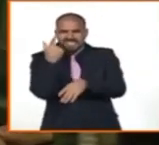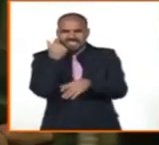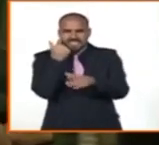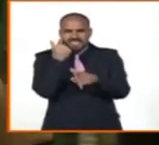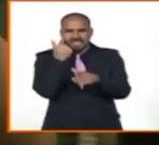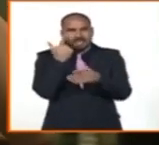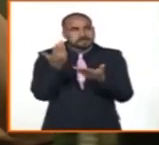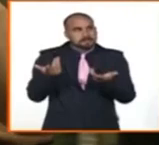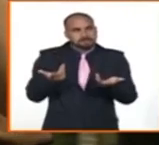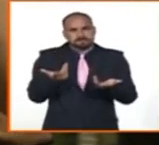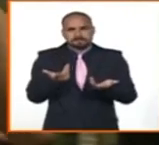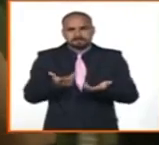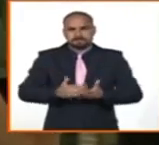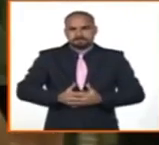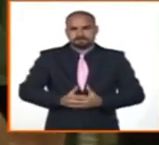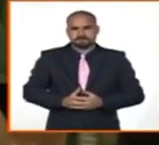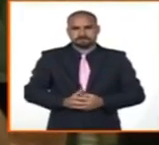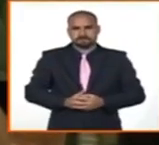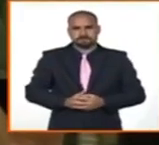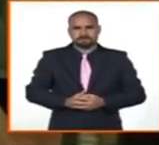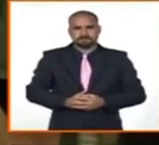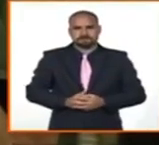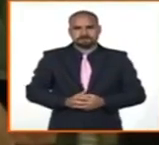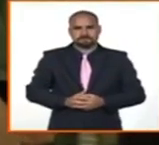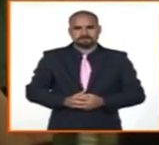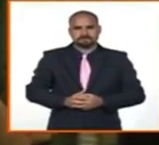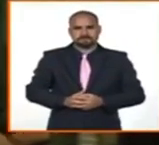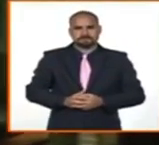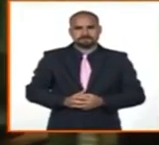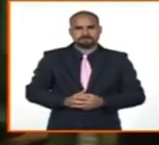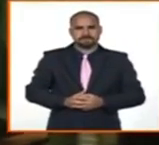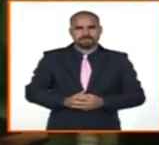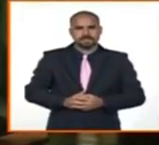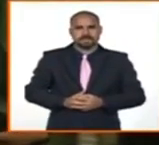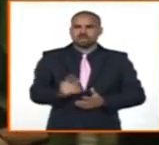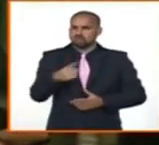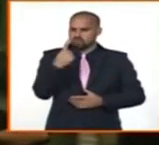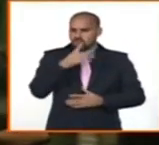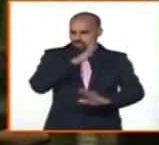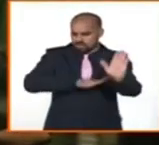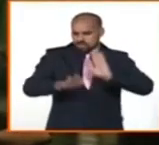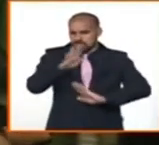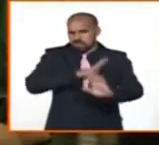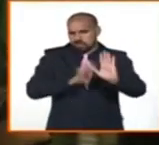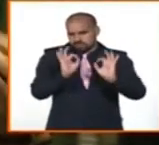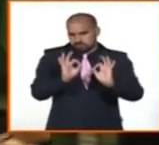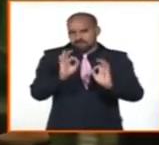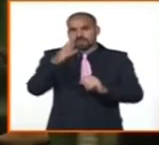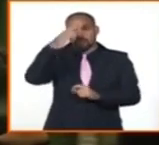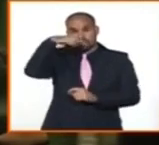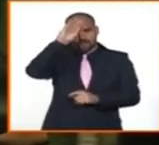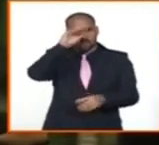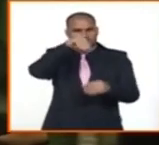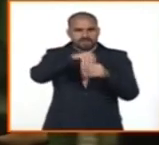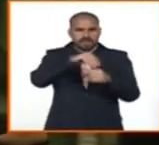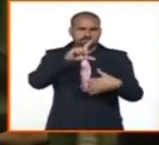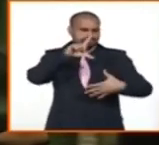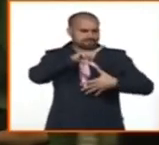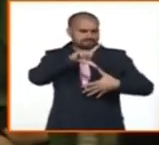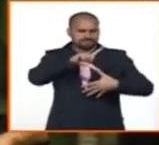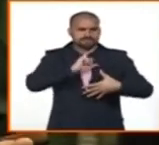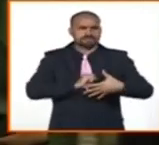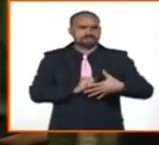tenemos que, sobre todo para alimentar nuestra causa en Cuba, en Latinoamérica y